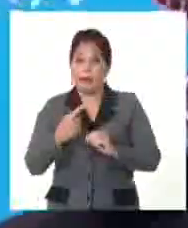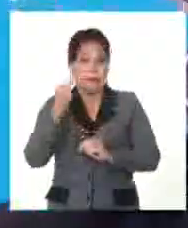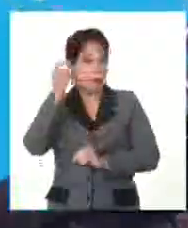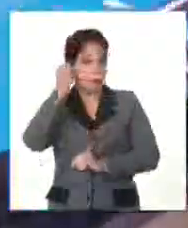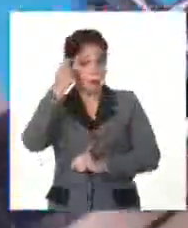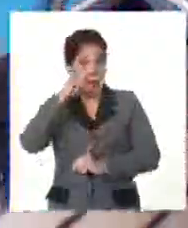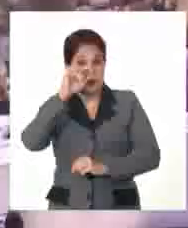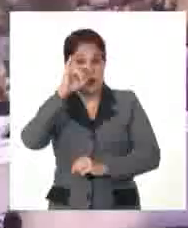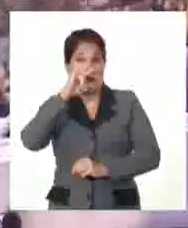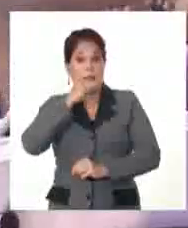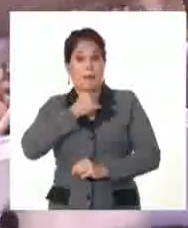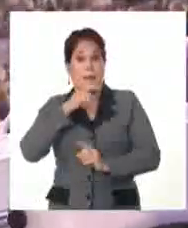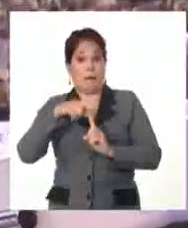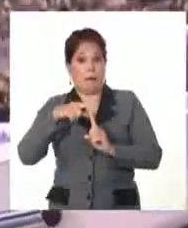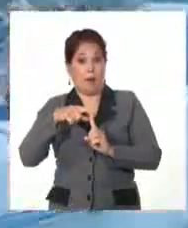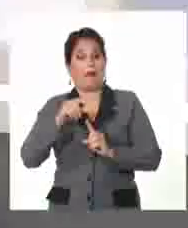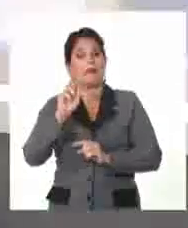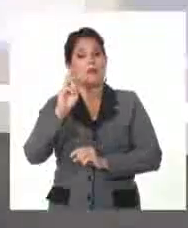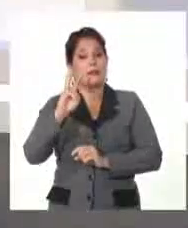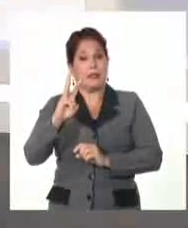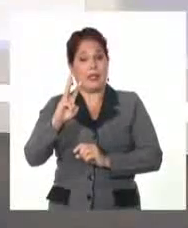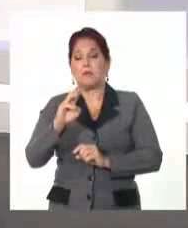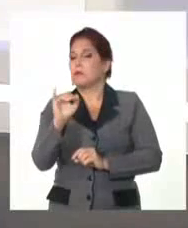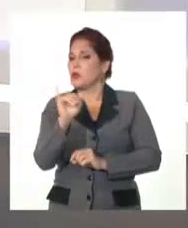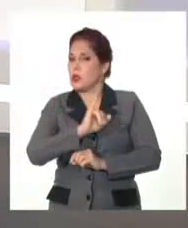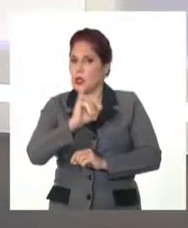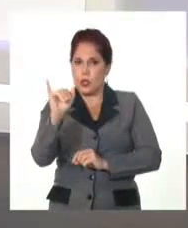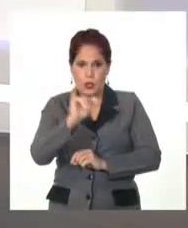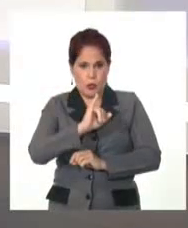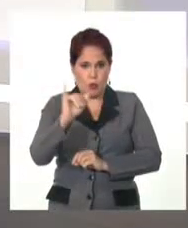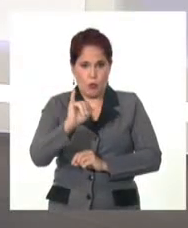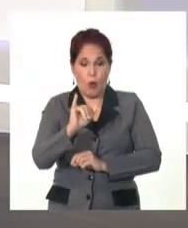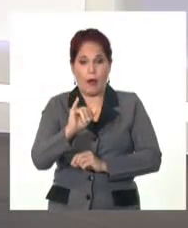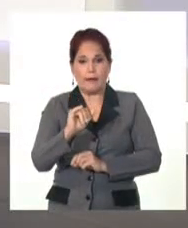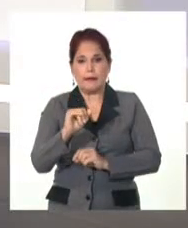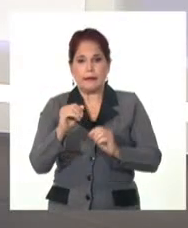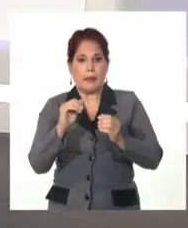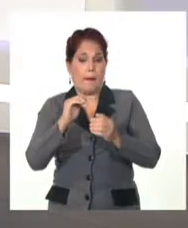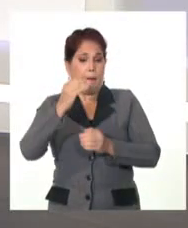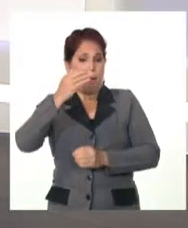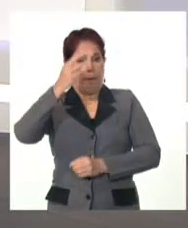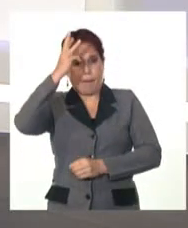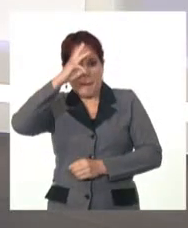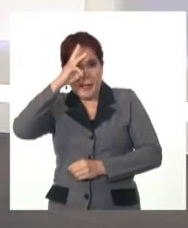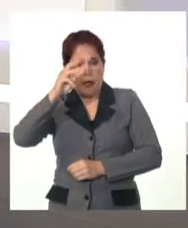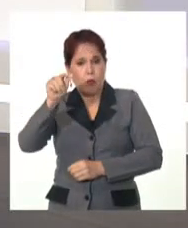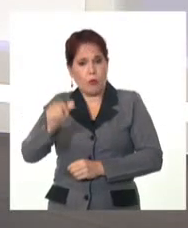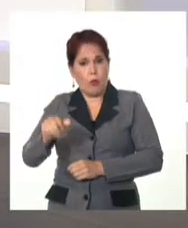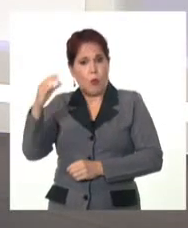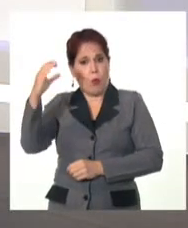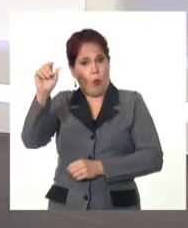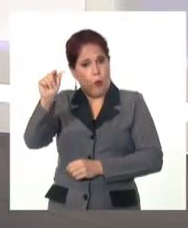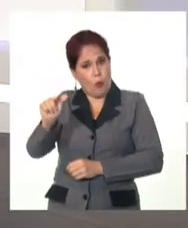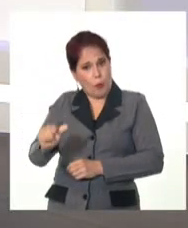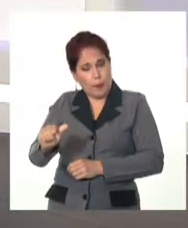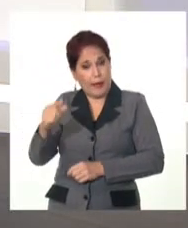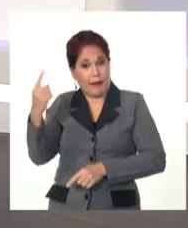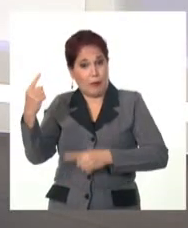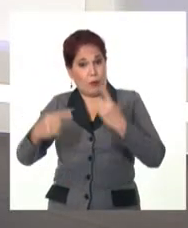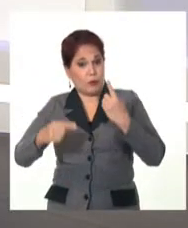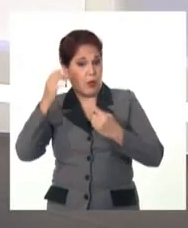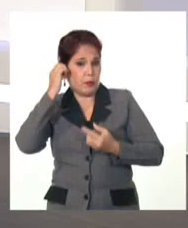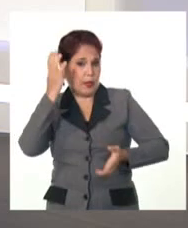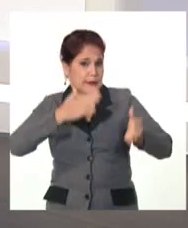en su hit eliminatorio a 3 rivales de San Salvador 2023, la mexicana María Mata, la colombiana Karen Durango y la venezolana María